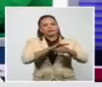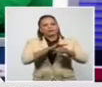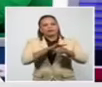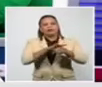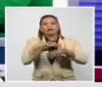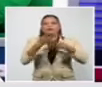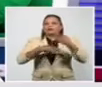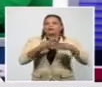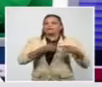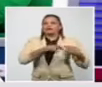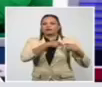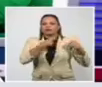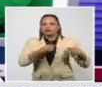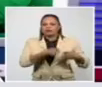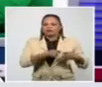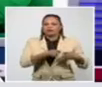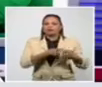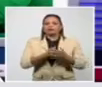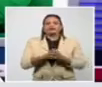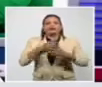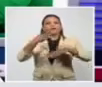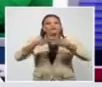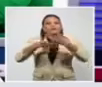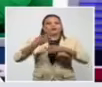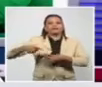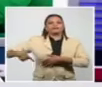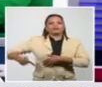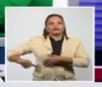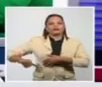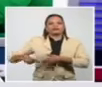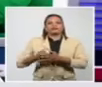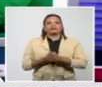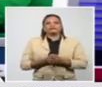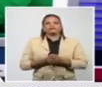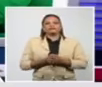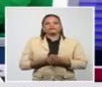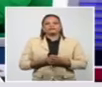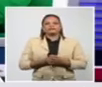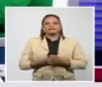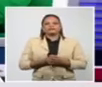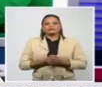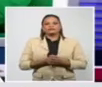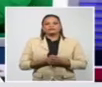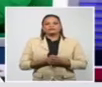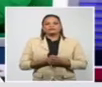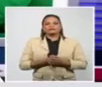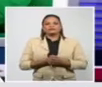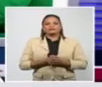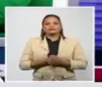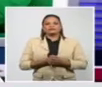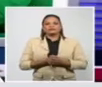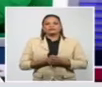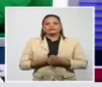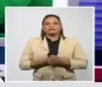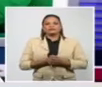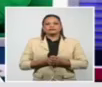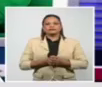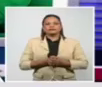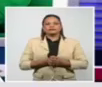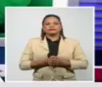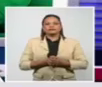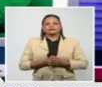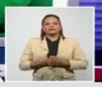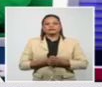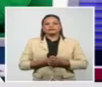isquémica, insuficiencia renal crónica, fibrilación auricular crónica también,